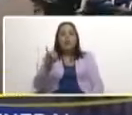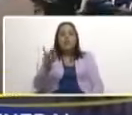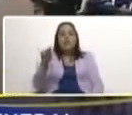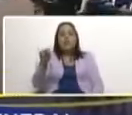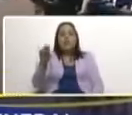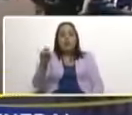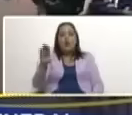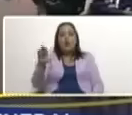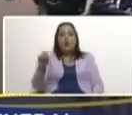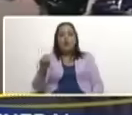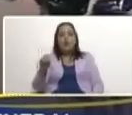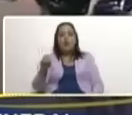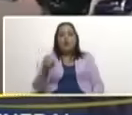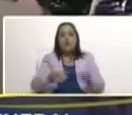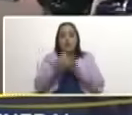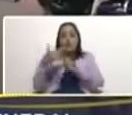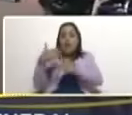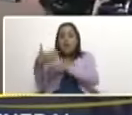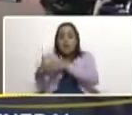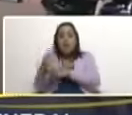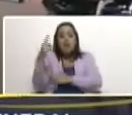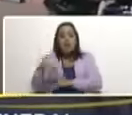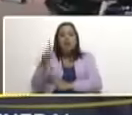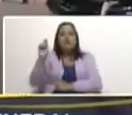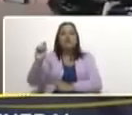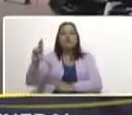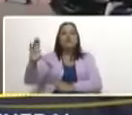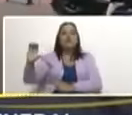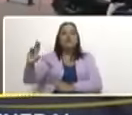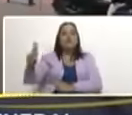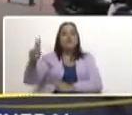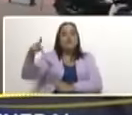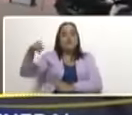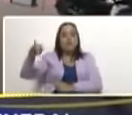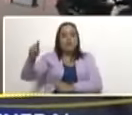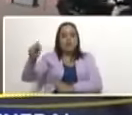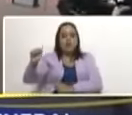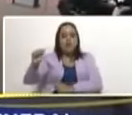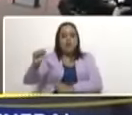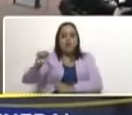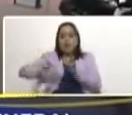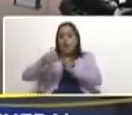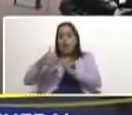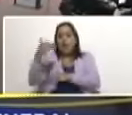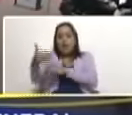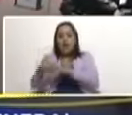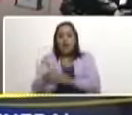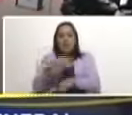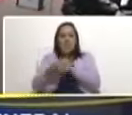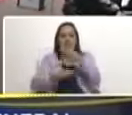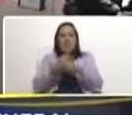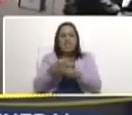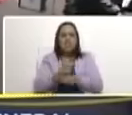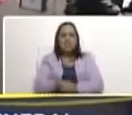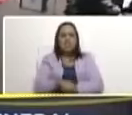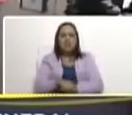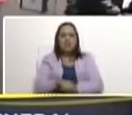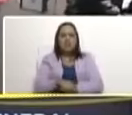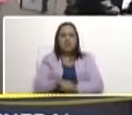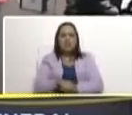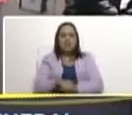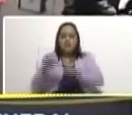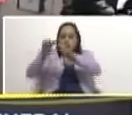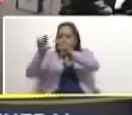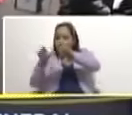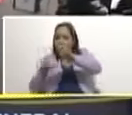allá, Tucupita y más allá, y poner una poderosa cabeza de playa en Sudamérica